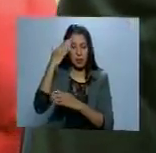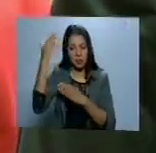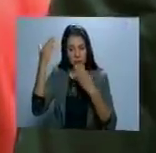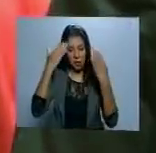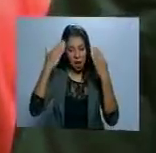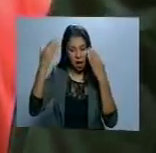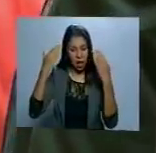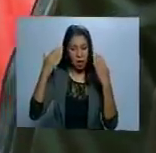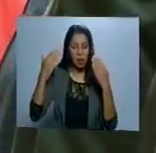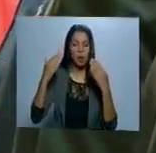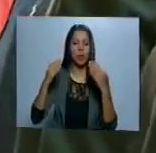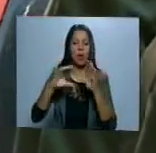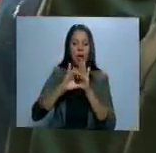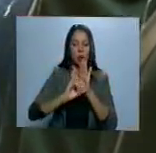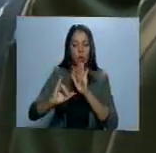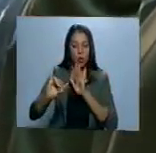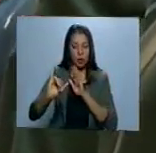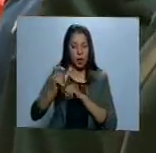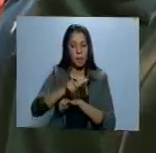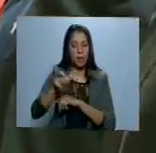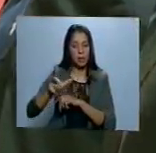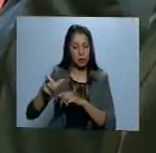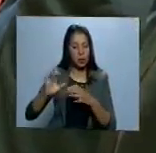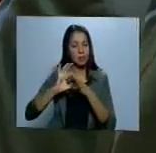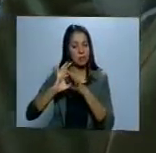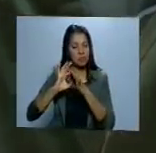diferentes constituyentes.